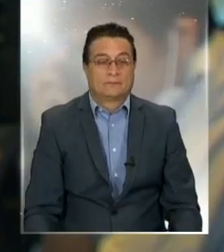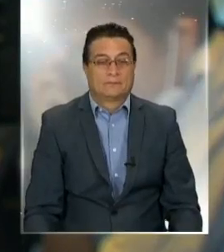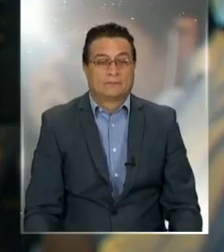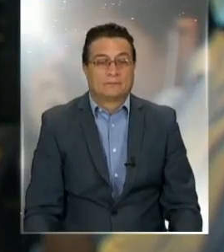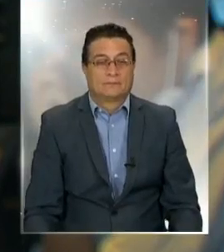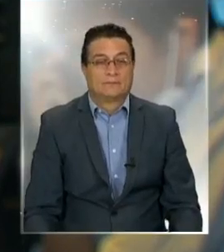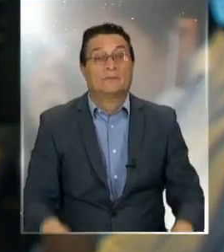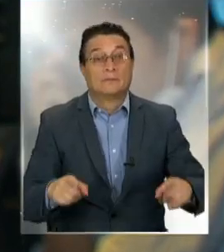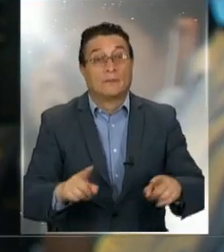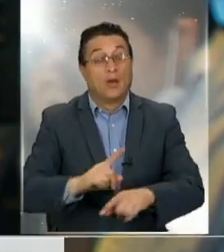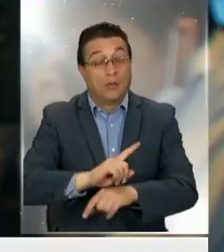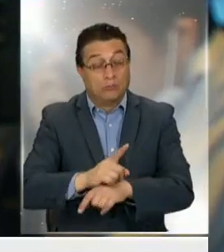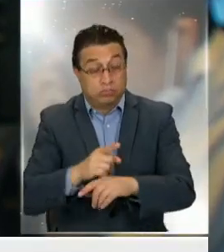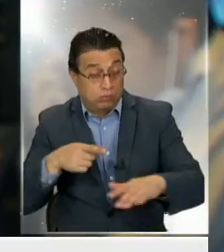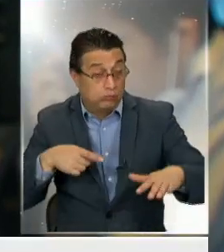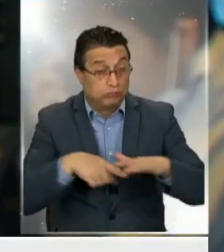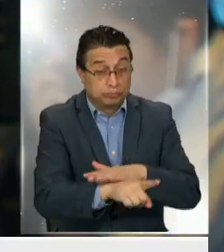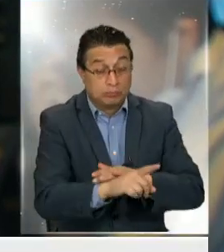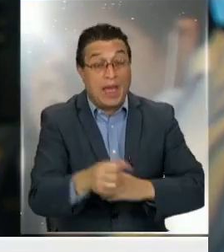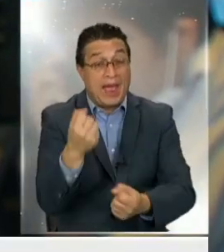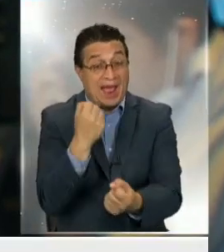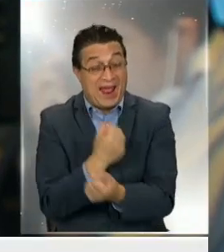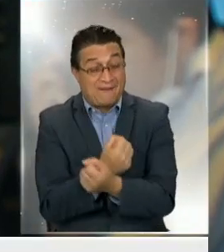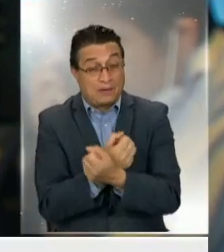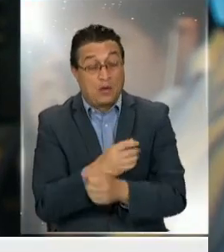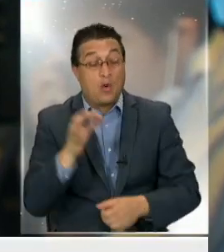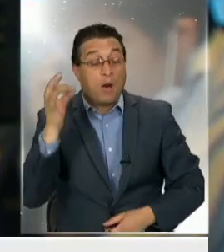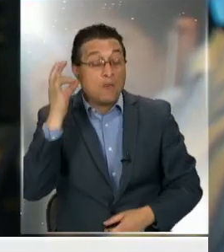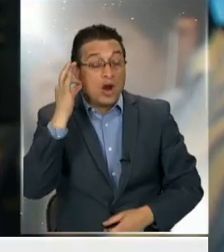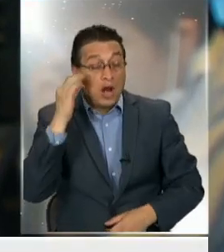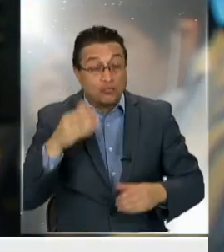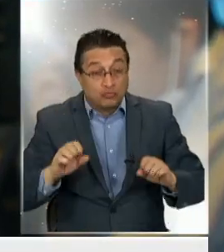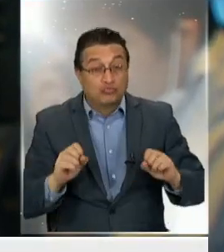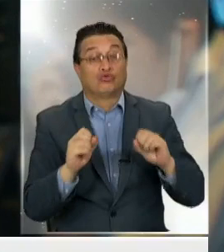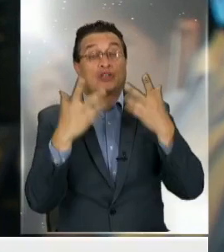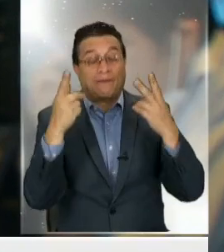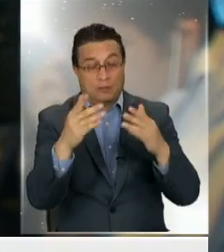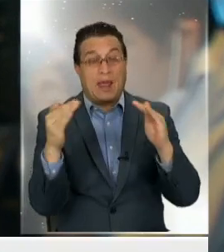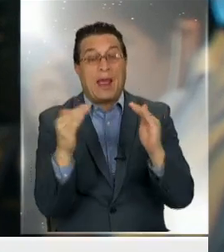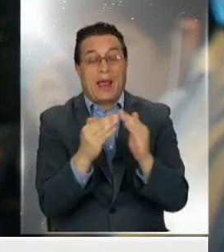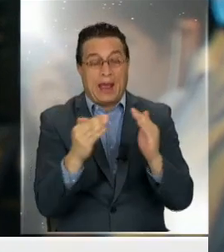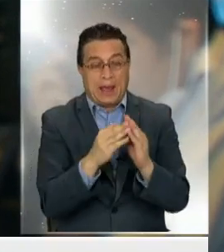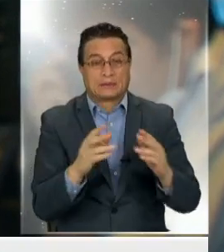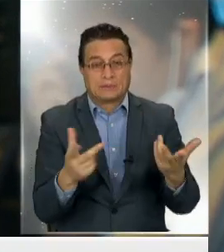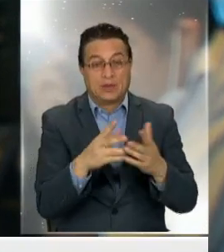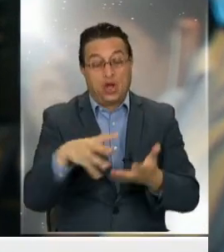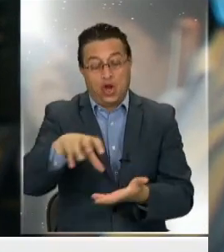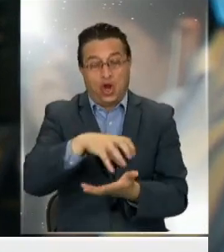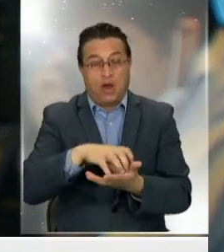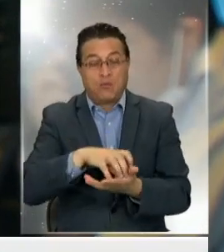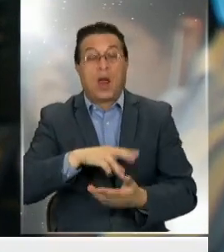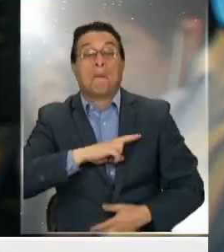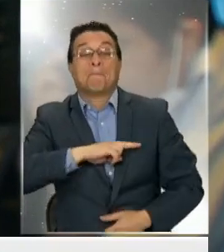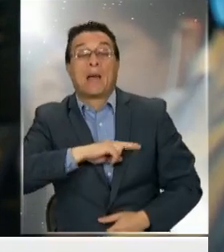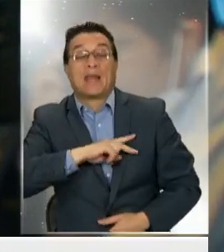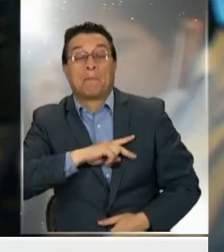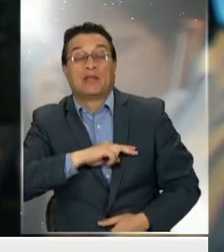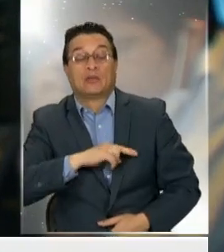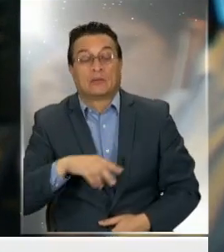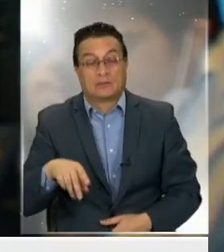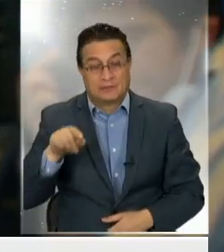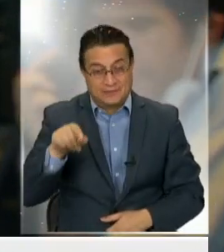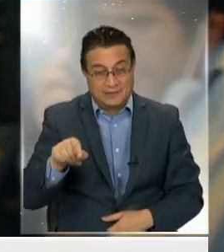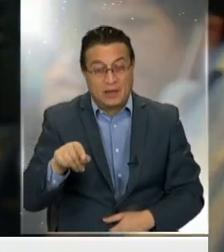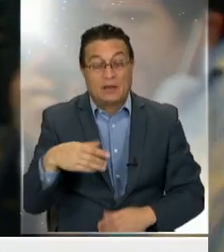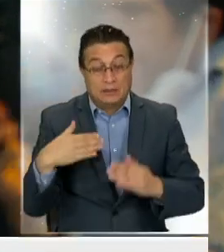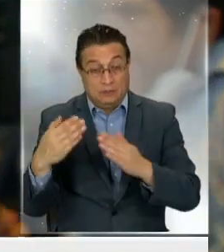Bueno, y la oportuna acción de un carabinero evitó que una joven muriera en el incendio que afectó a su vivienda. Esto ocurrió en la comuna de María Pinto. Este funcionario